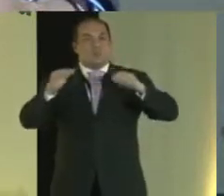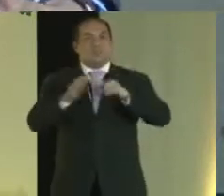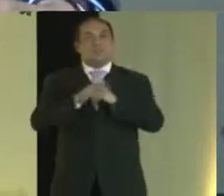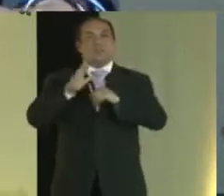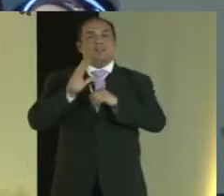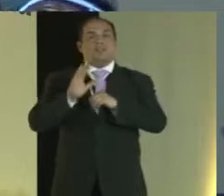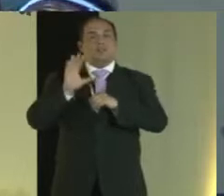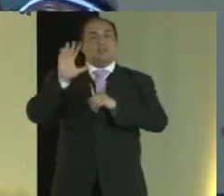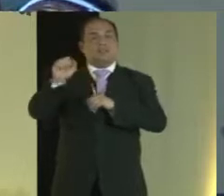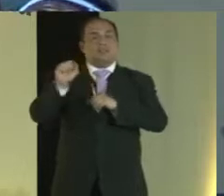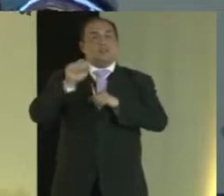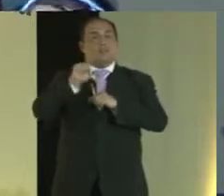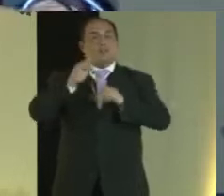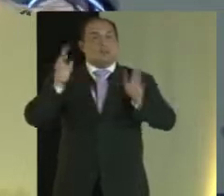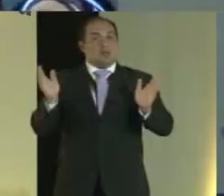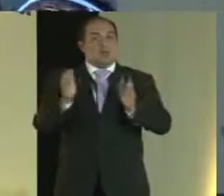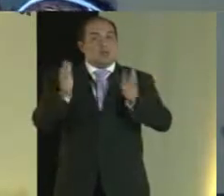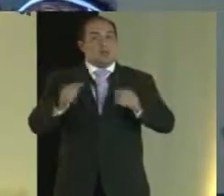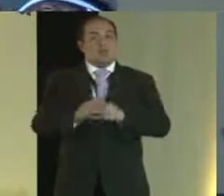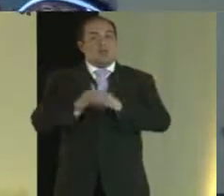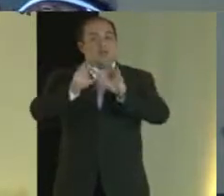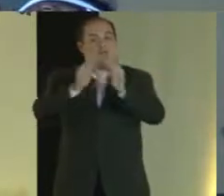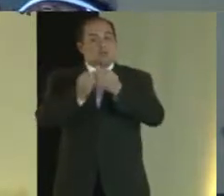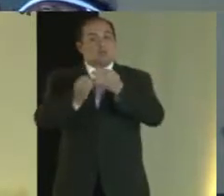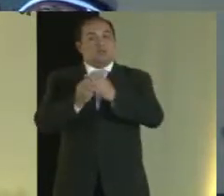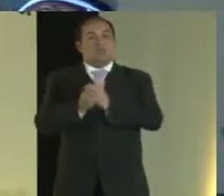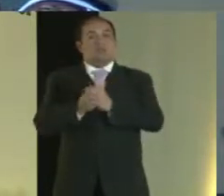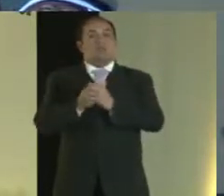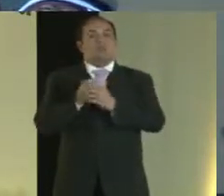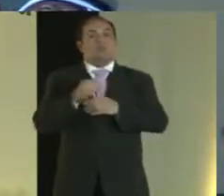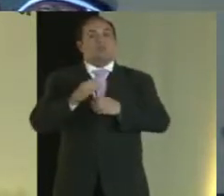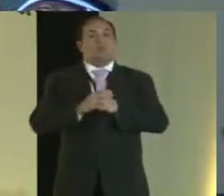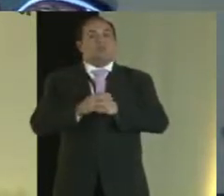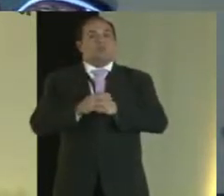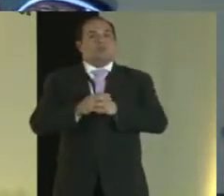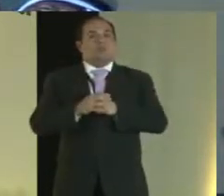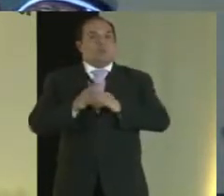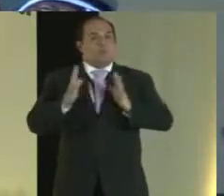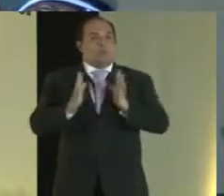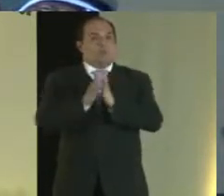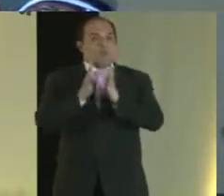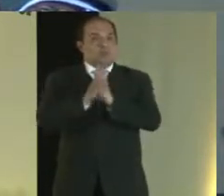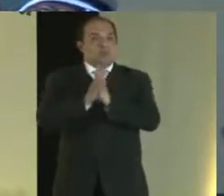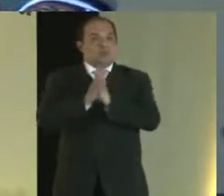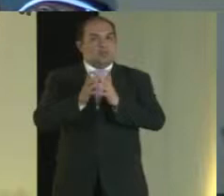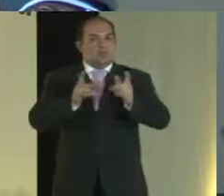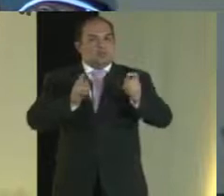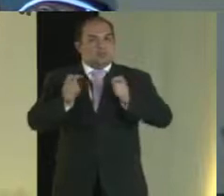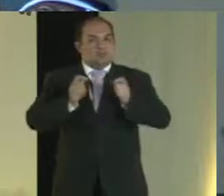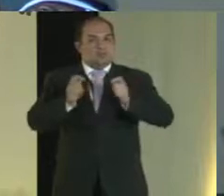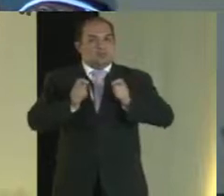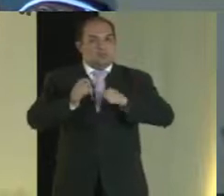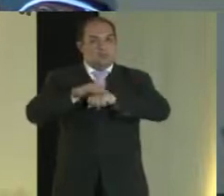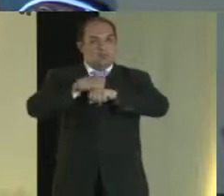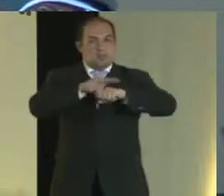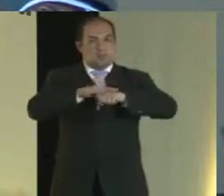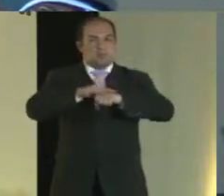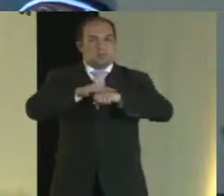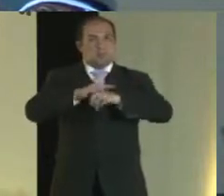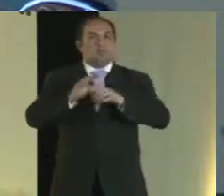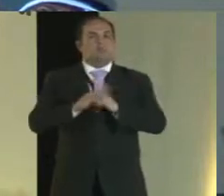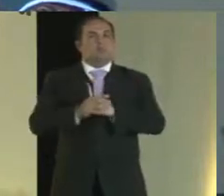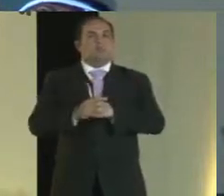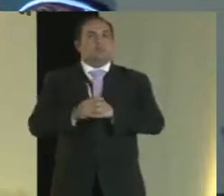y alentar en la construcción de una democracia más viva dentro de los sindicatos.